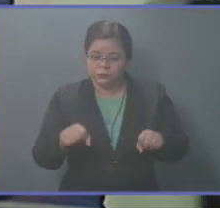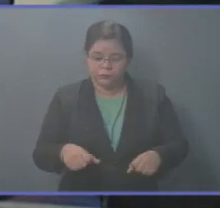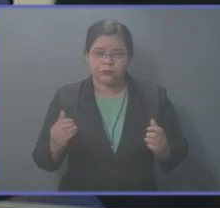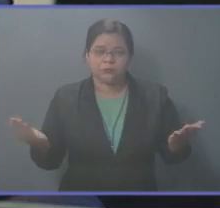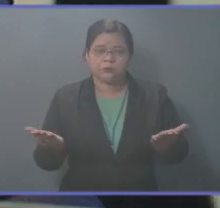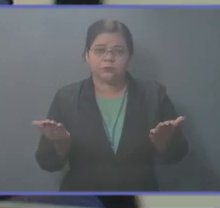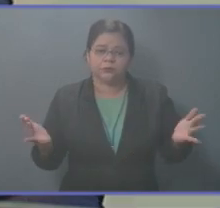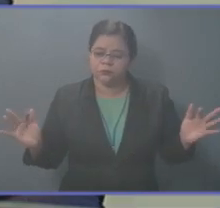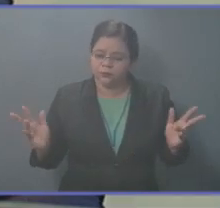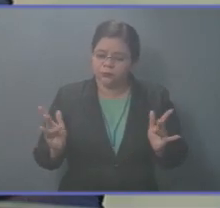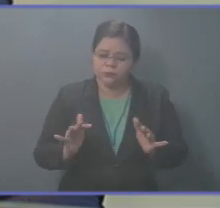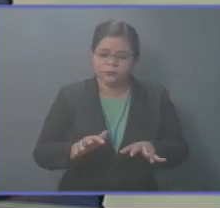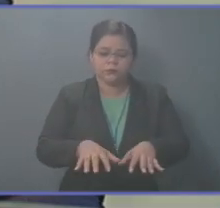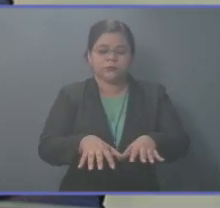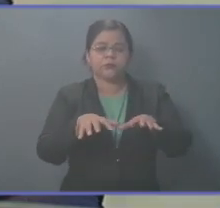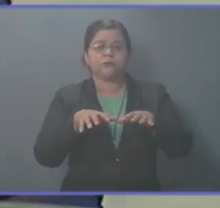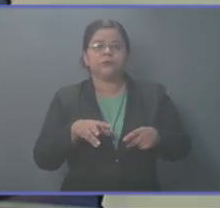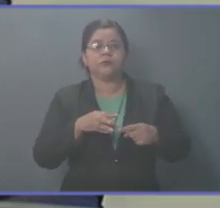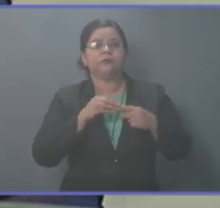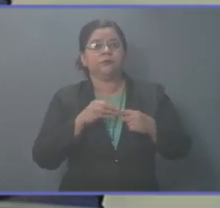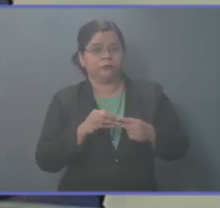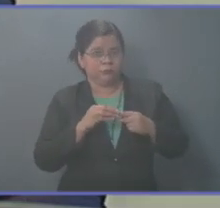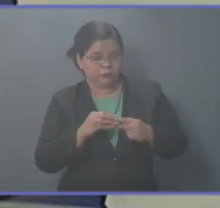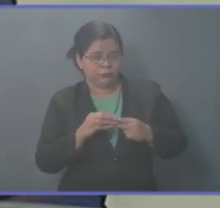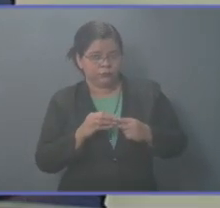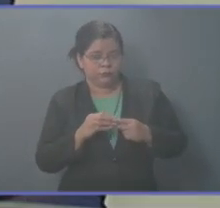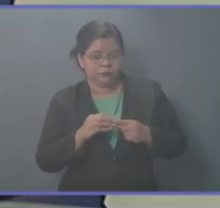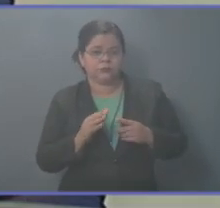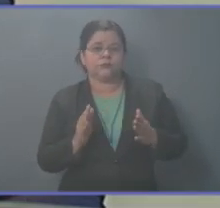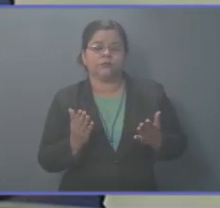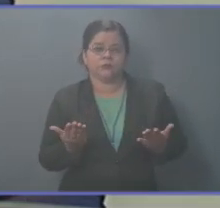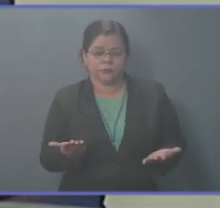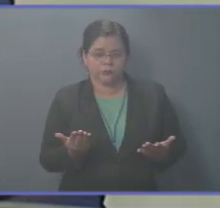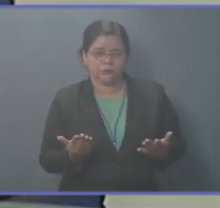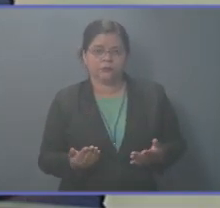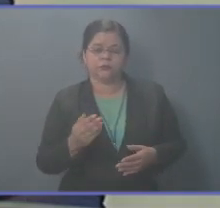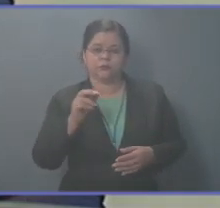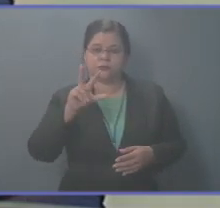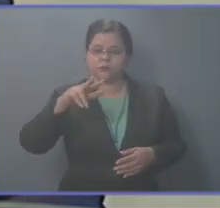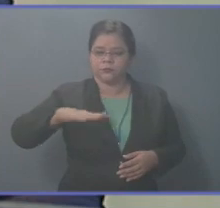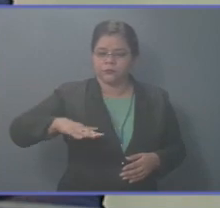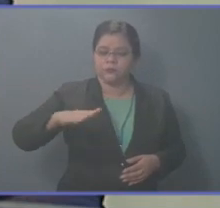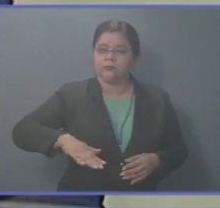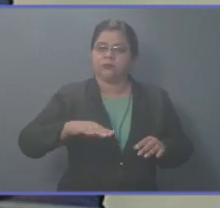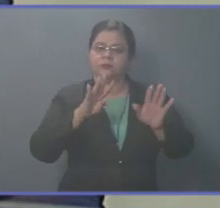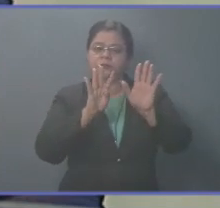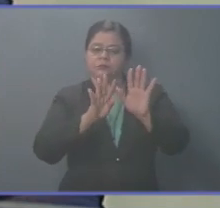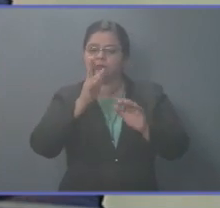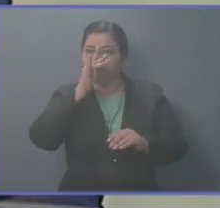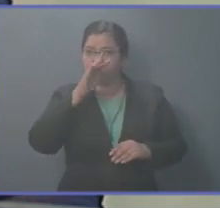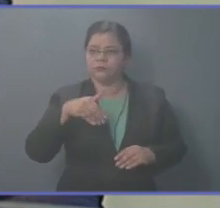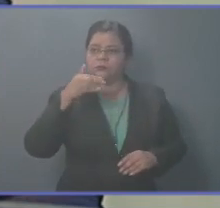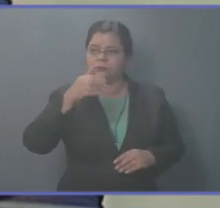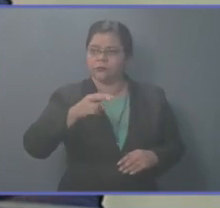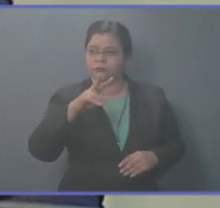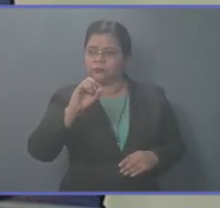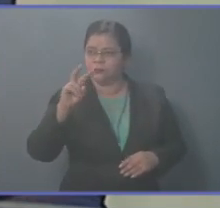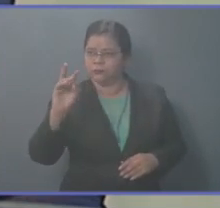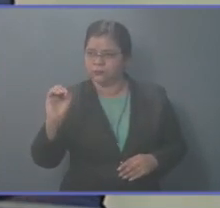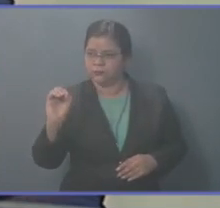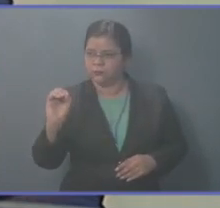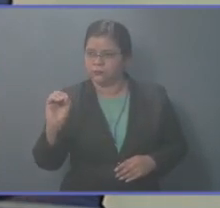a cabo una sesión extraordinaria a las 15 horas del 9 de febrero de